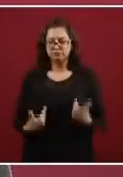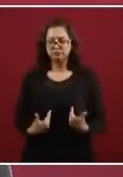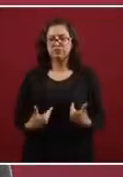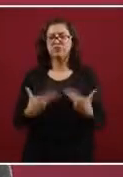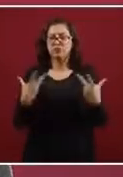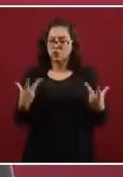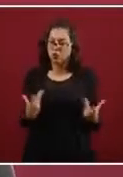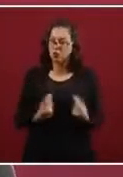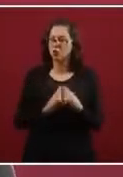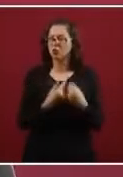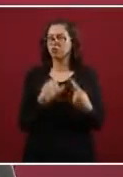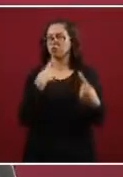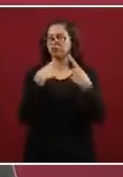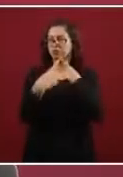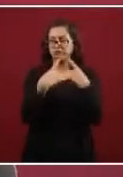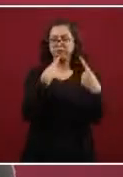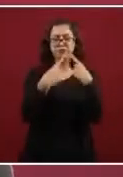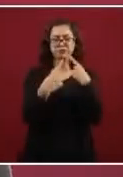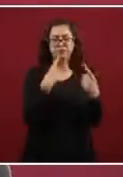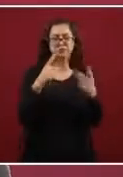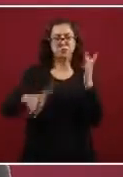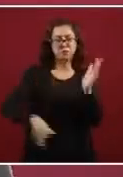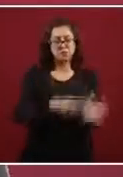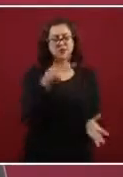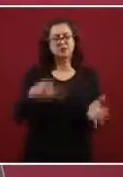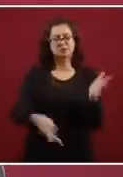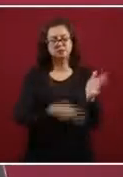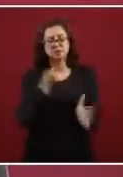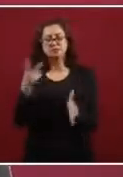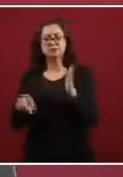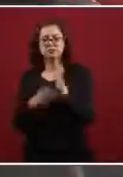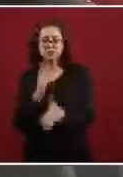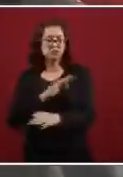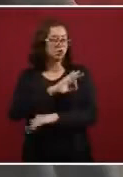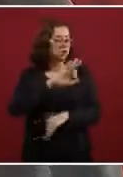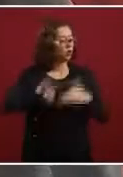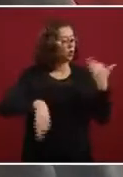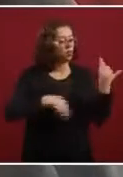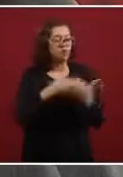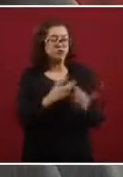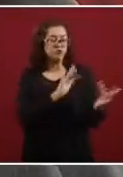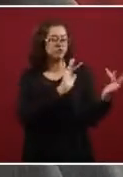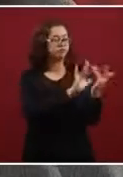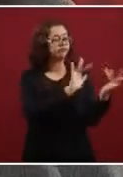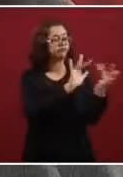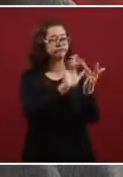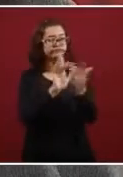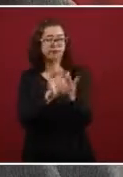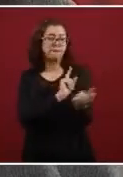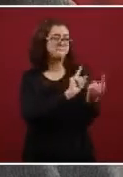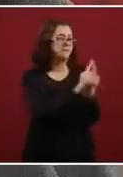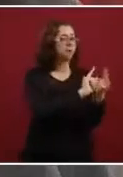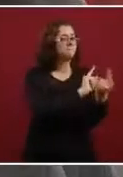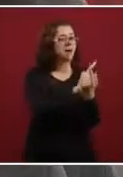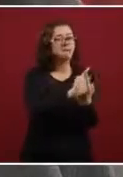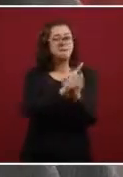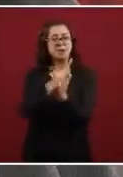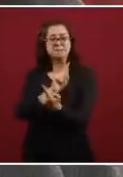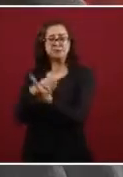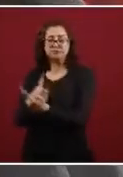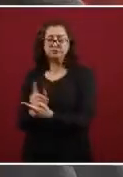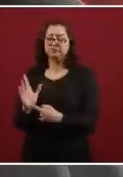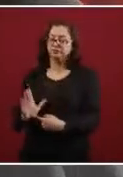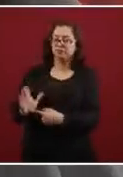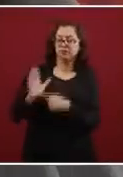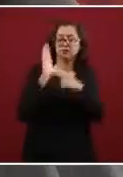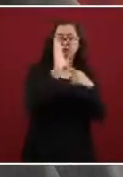particular, contactando repetidas veces a todos los principales actores públicos y privados, mostrando con datos